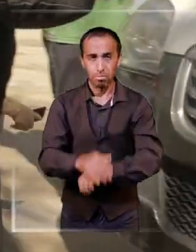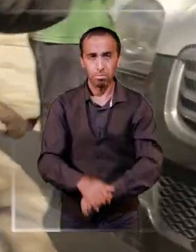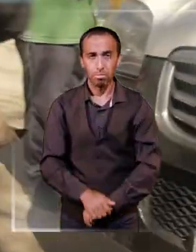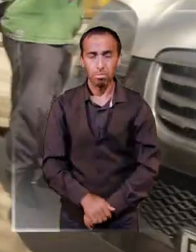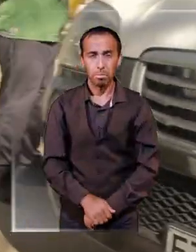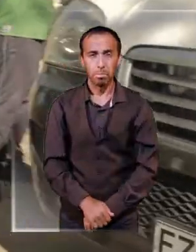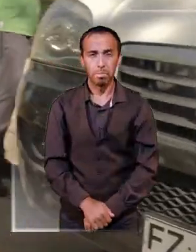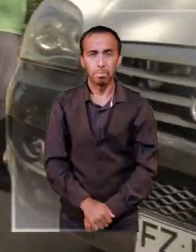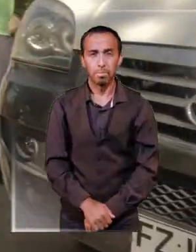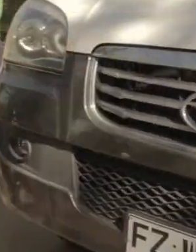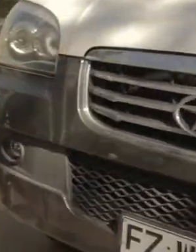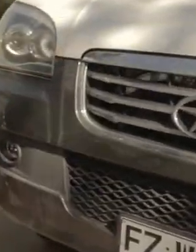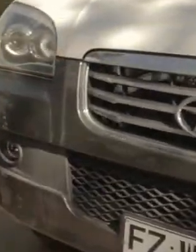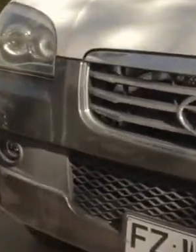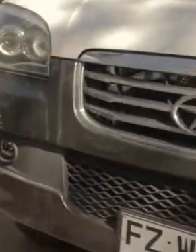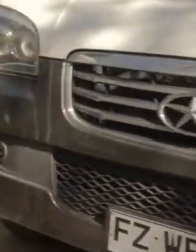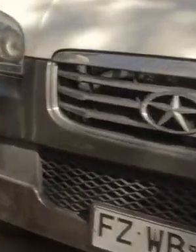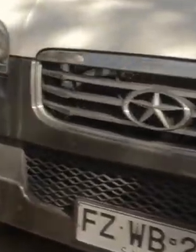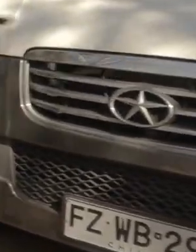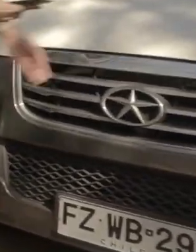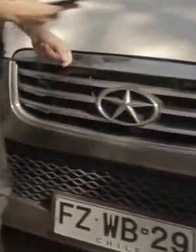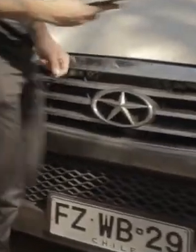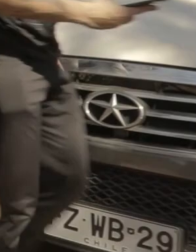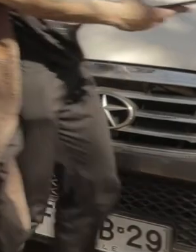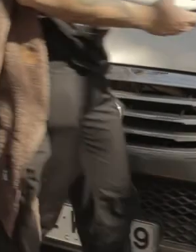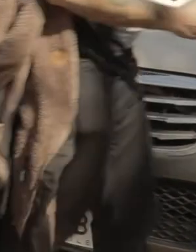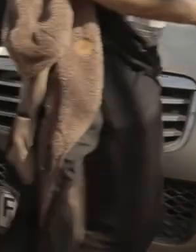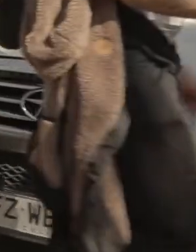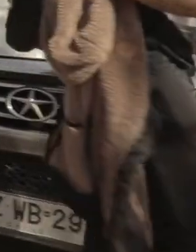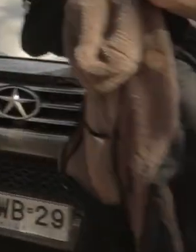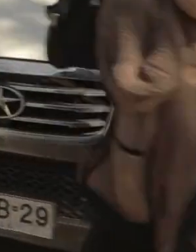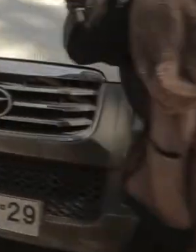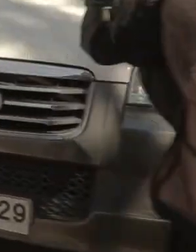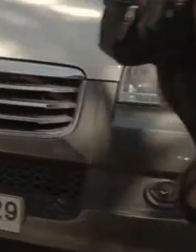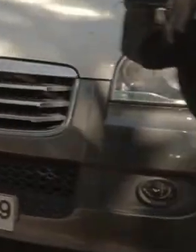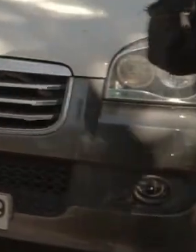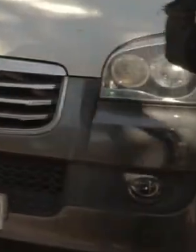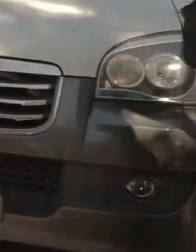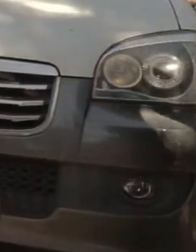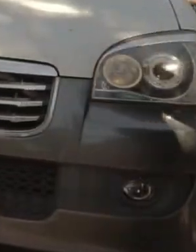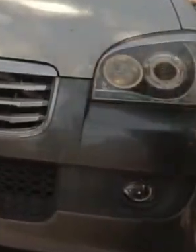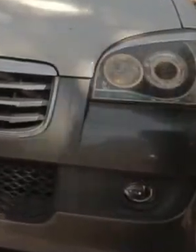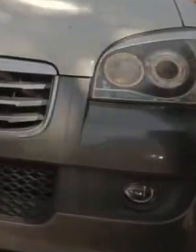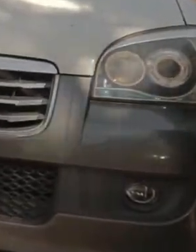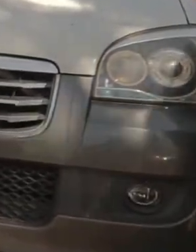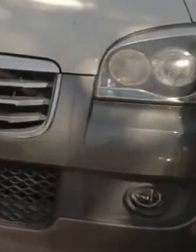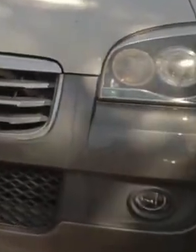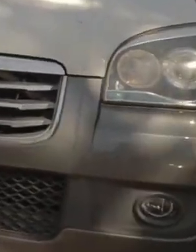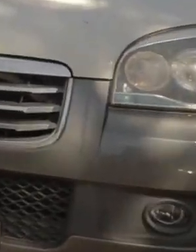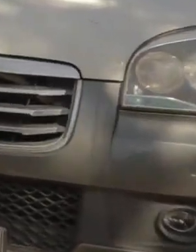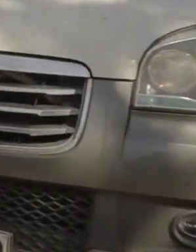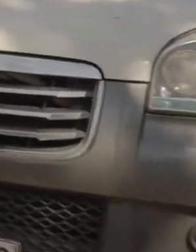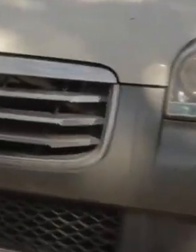¿ya? Tras el taller de hidroterapia, estudiantes de Aspaud comienzan a subir al furgón para volver al colegio.